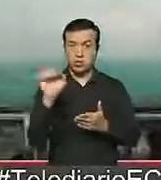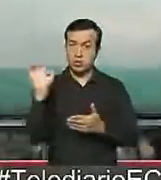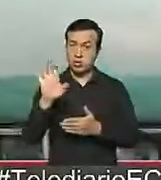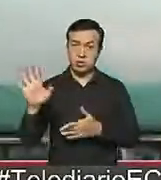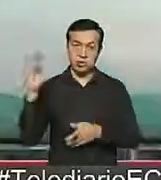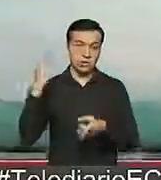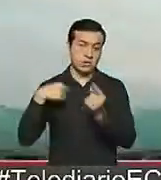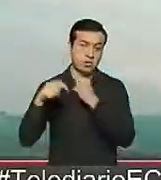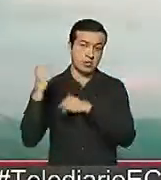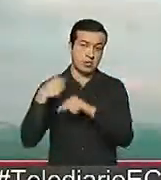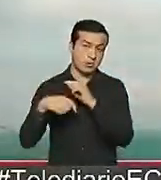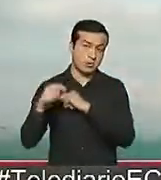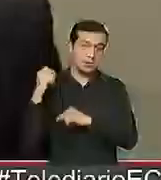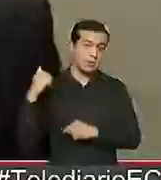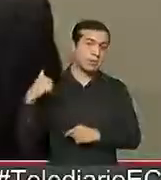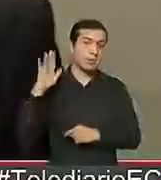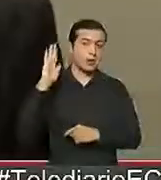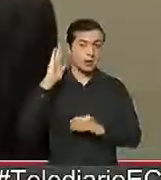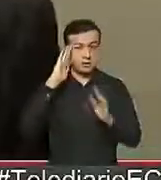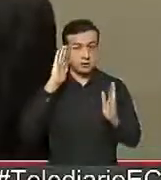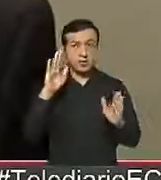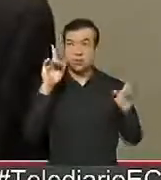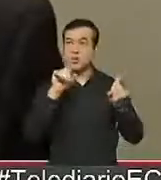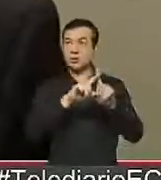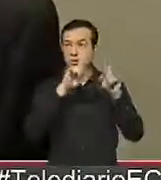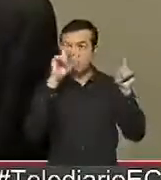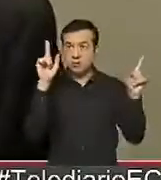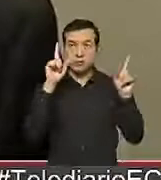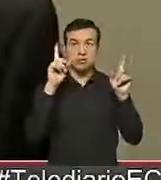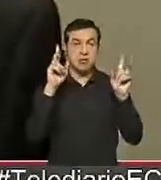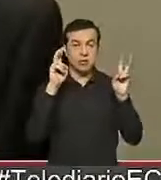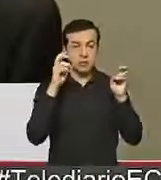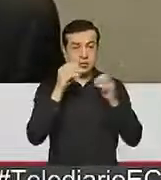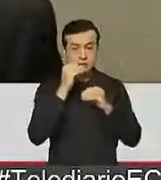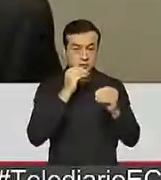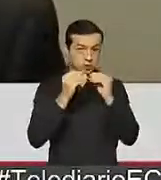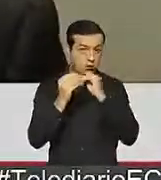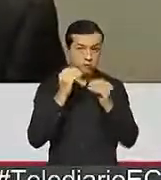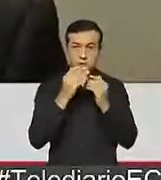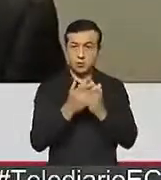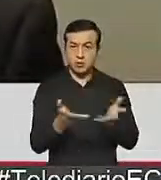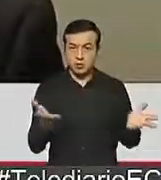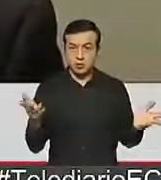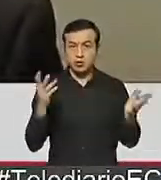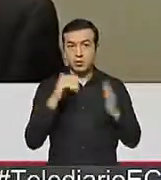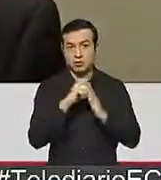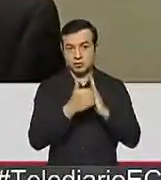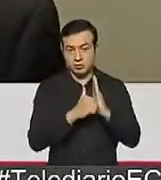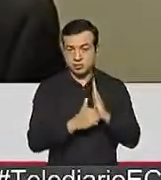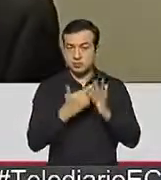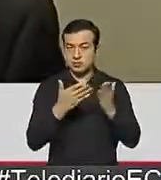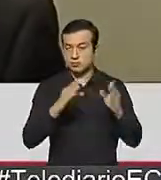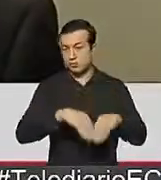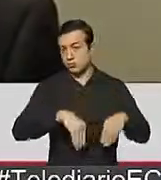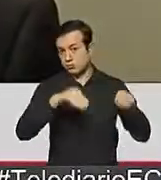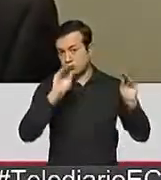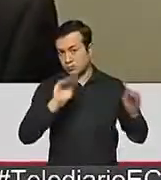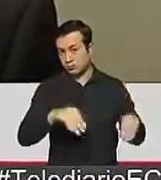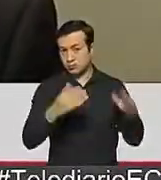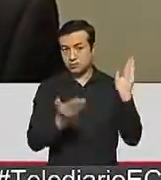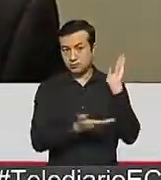ese bloque. Es sobre todo dirigido para empresas del sector alimentos, como he mencionado, alimentos, artesanías, algo textiles y madera